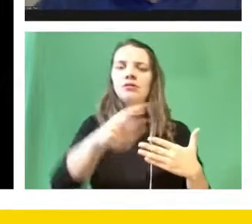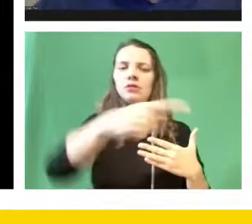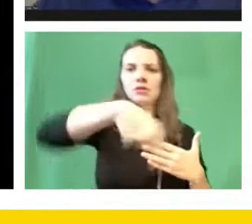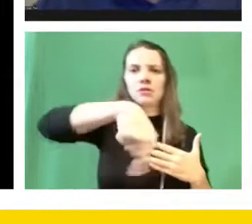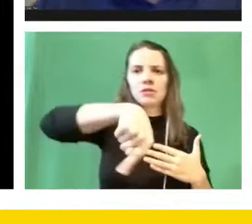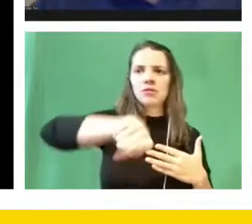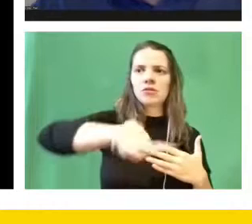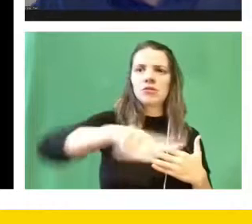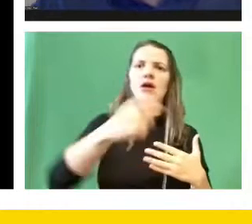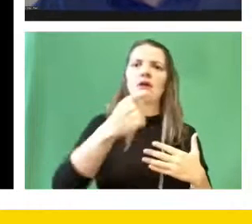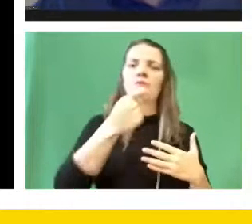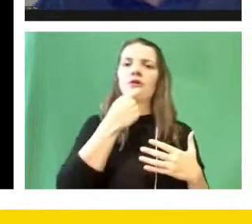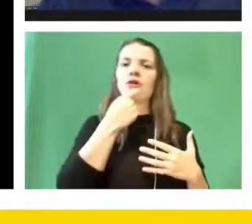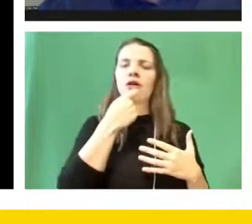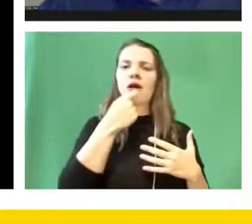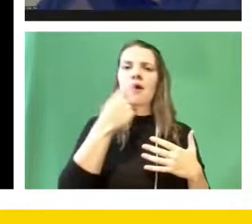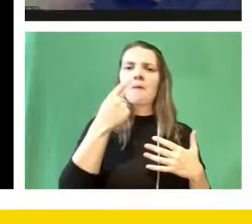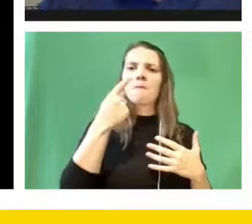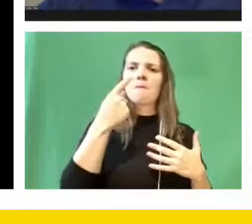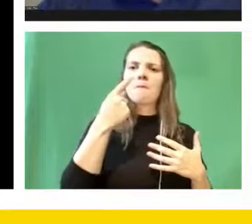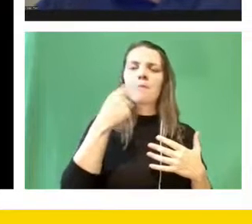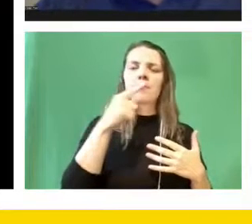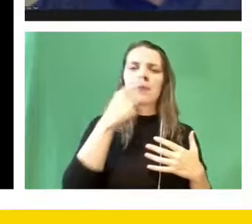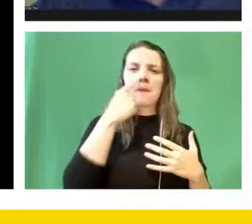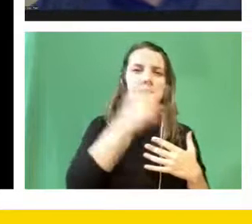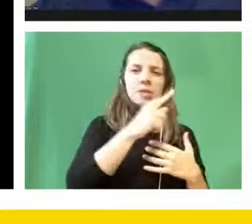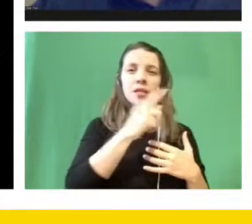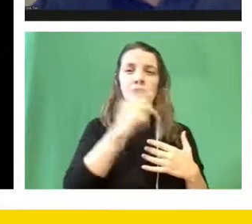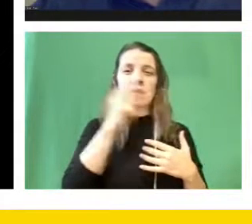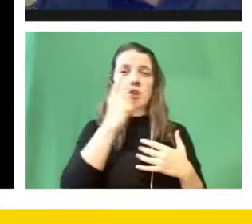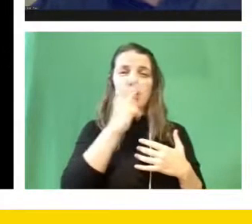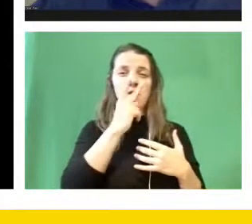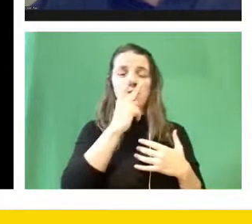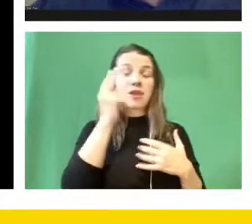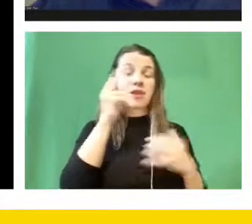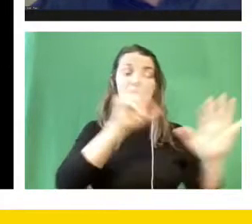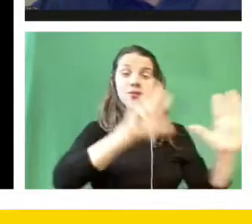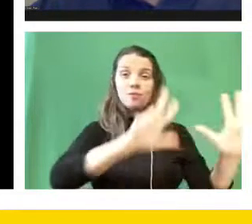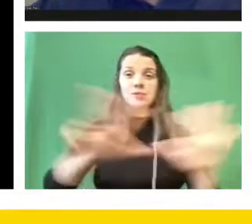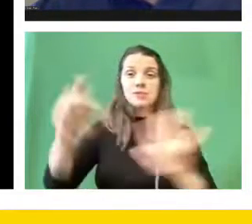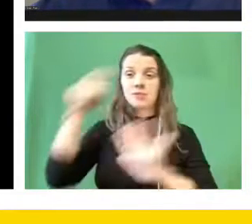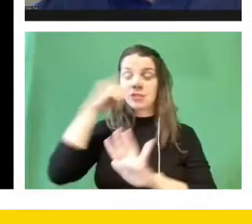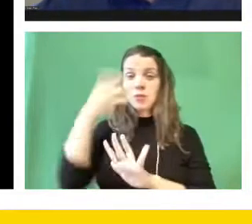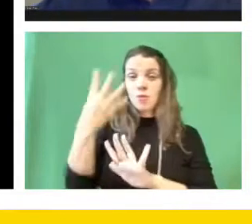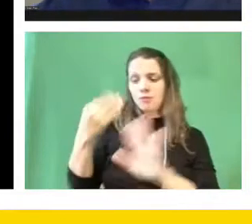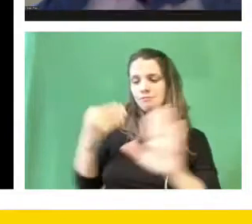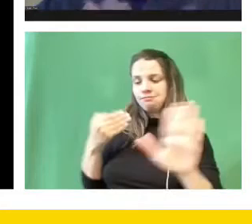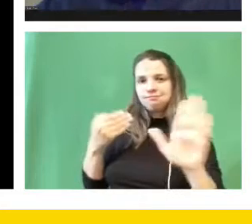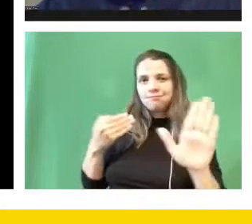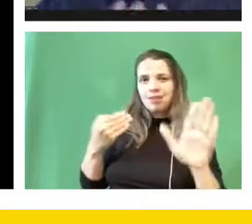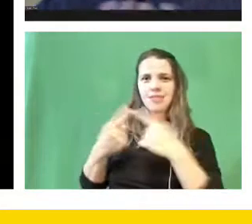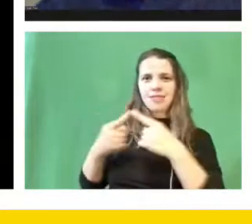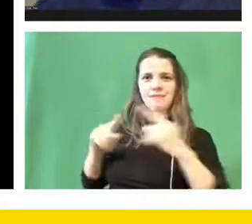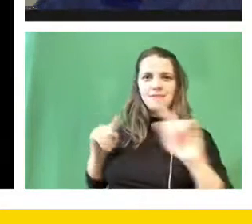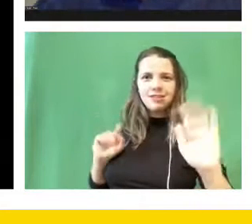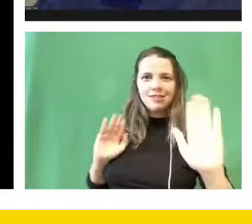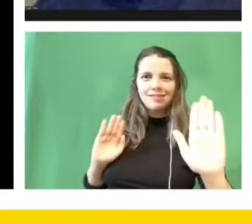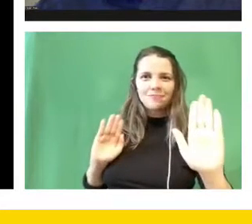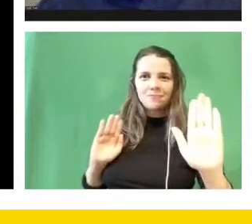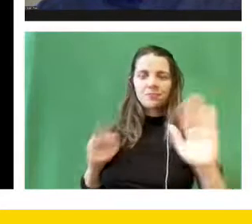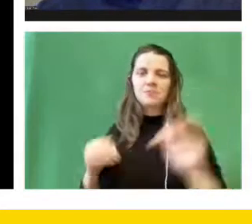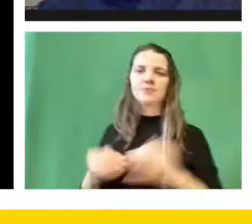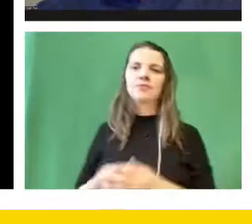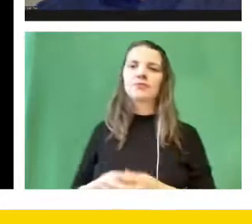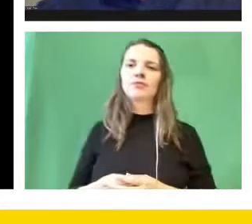nosotros estábamos al debe desde 1974. La siguiente, por favor. Entonces, muy